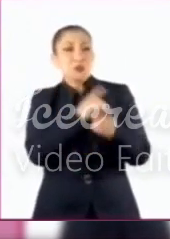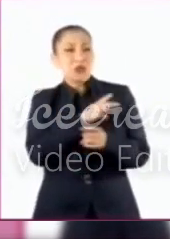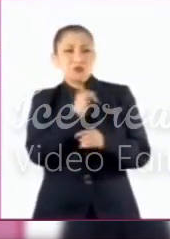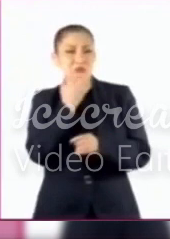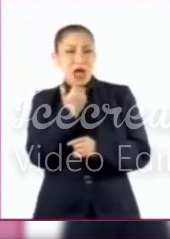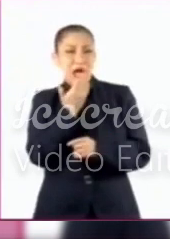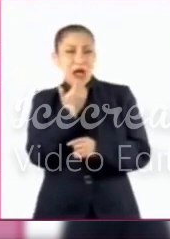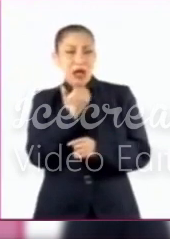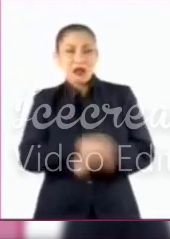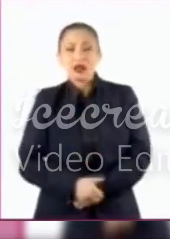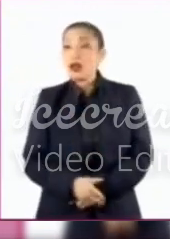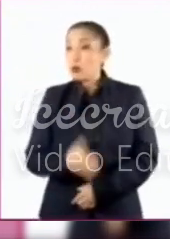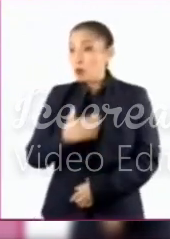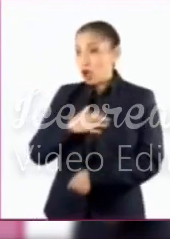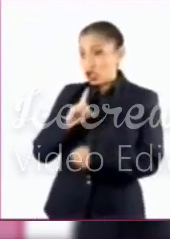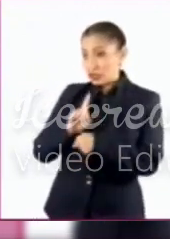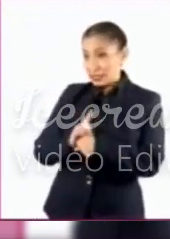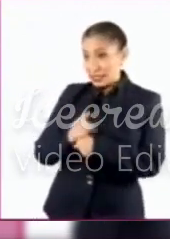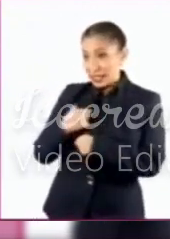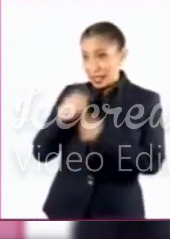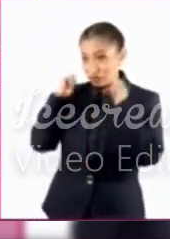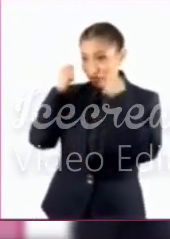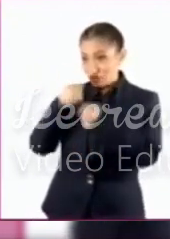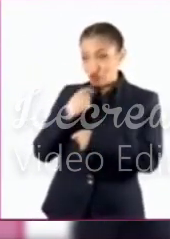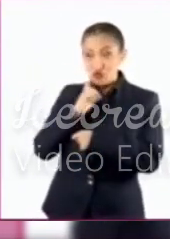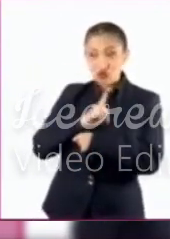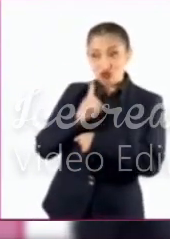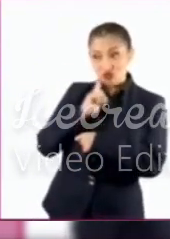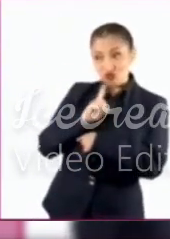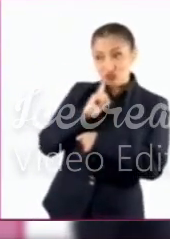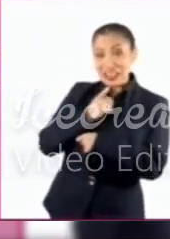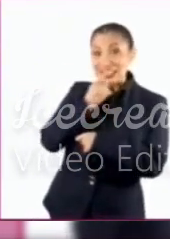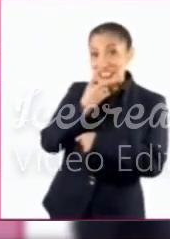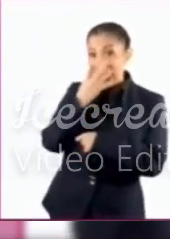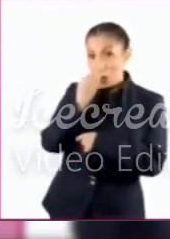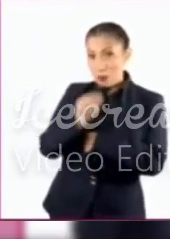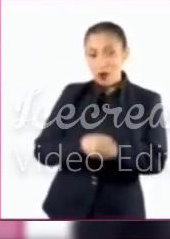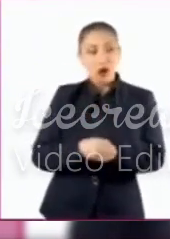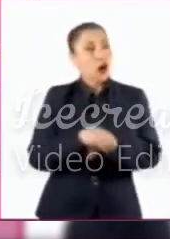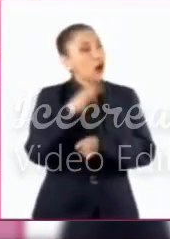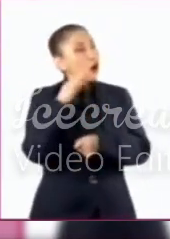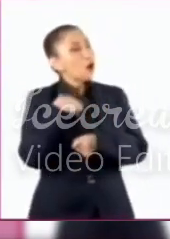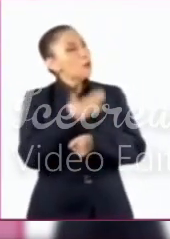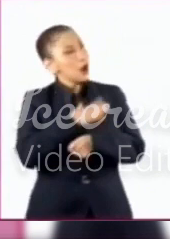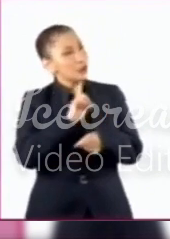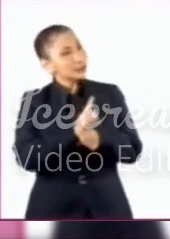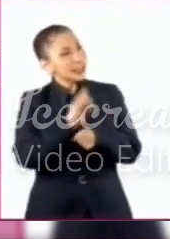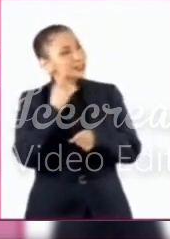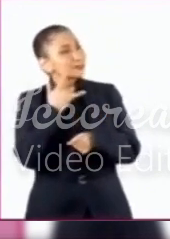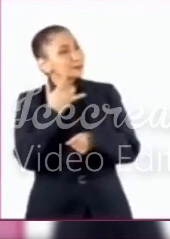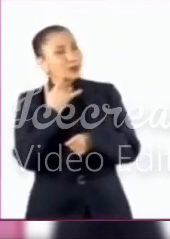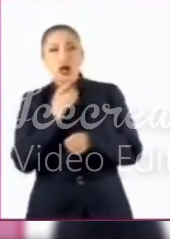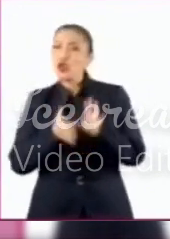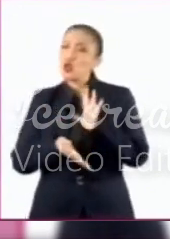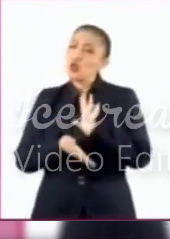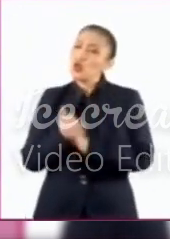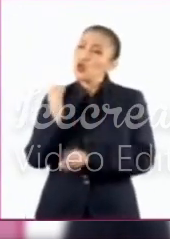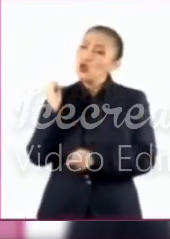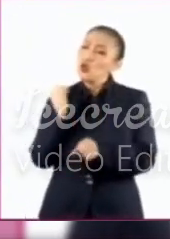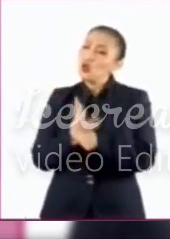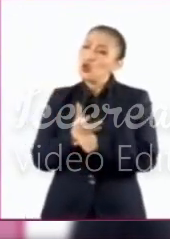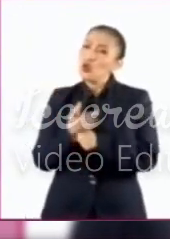hacia él. Buenos días, Caperucita Roja, dijo el lobo. Buenos días, amable lobo. ¿A dónde vas tan